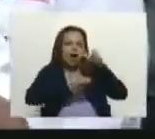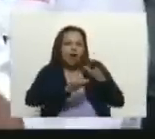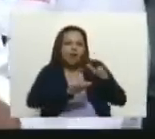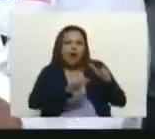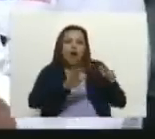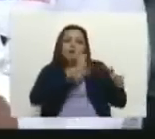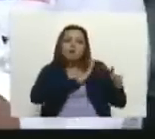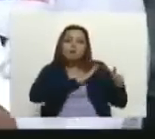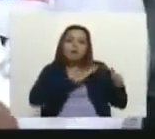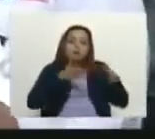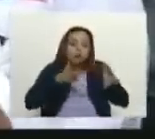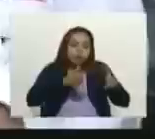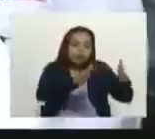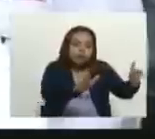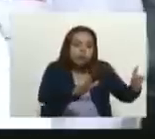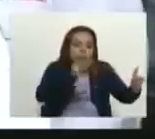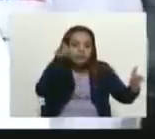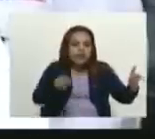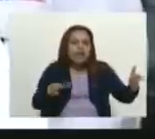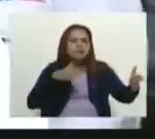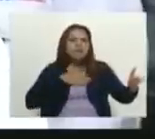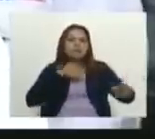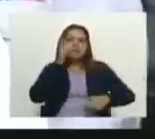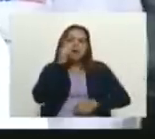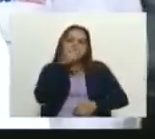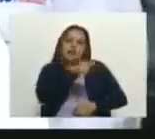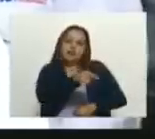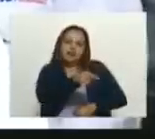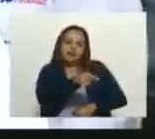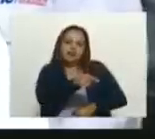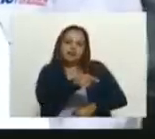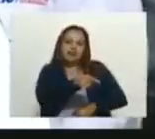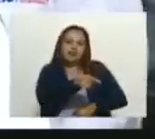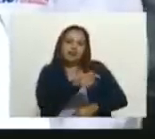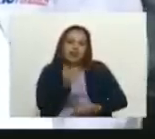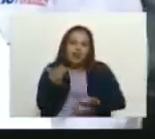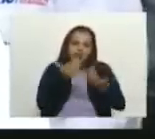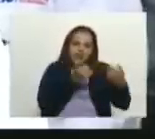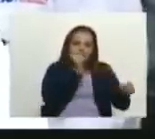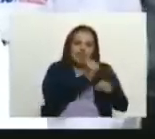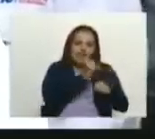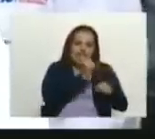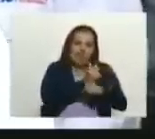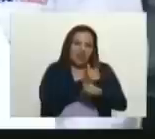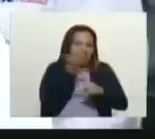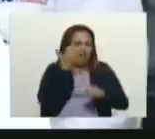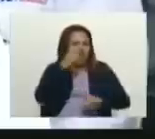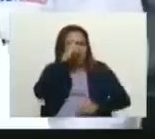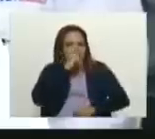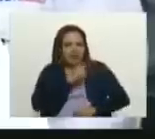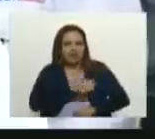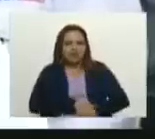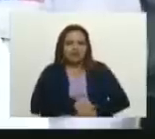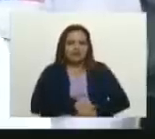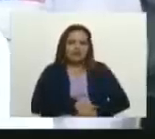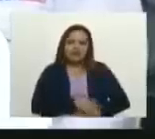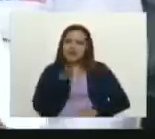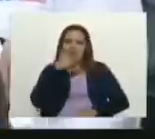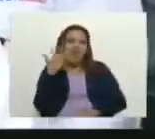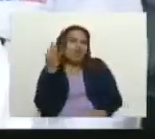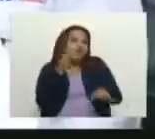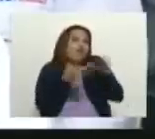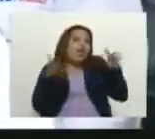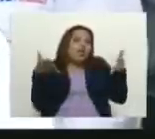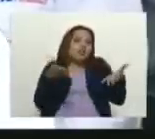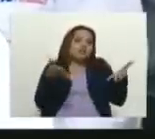plan original del topógrafo era de mi papá. Imagínate. Vino a trabajar con el MOP en ese entonces. O sea, no hay casualidades. Sí.